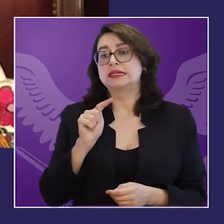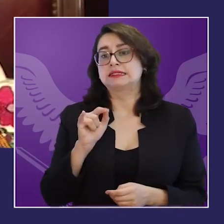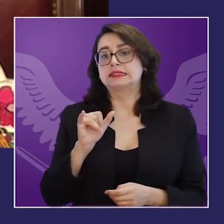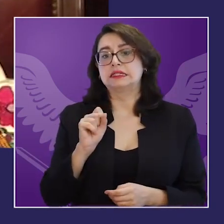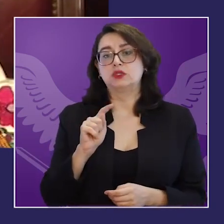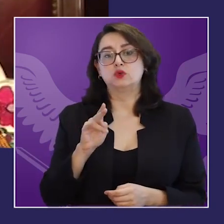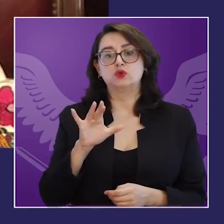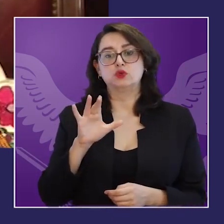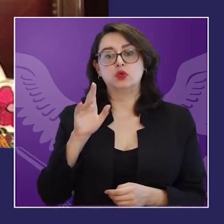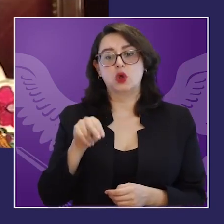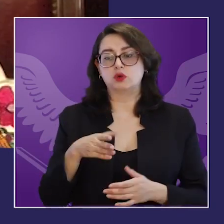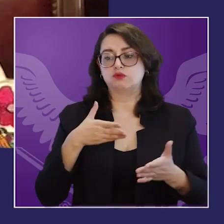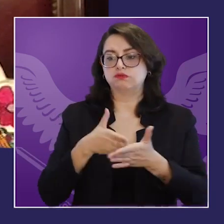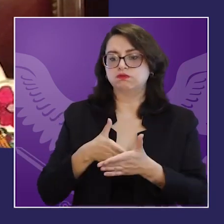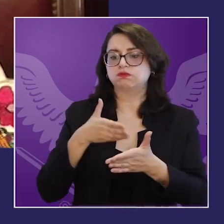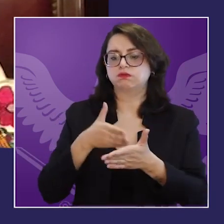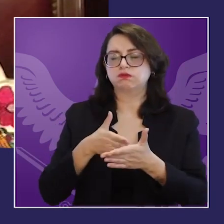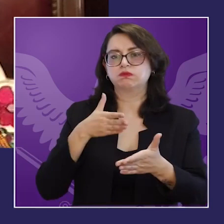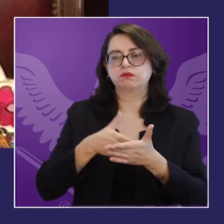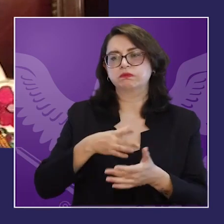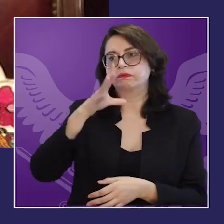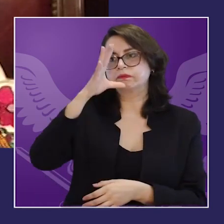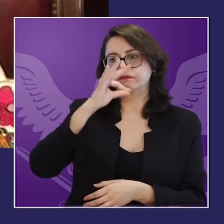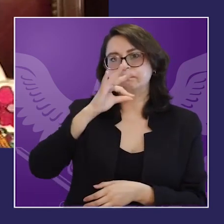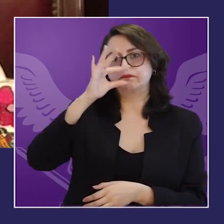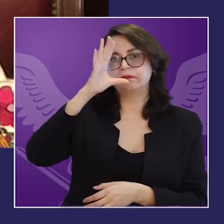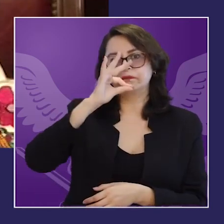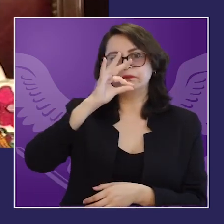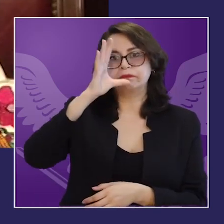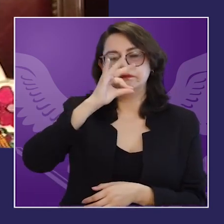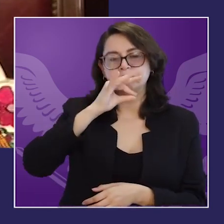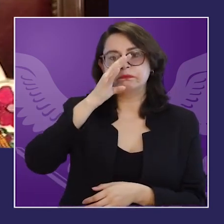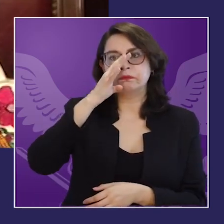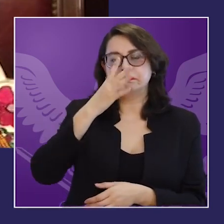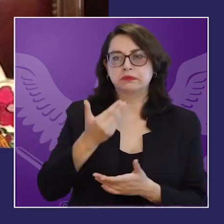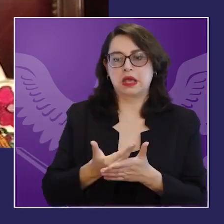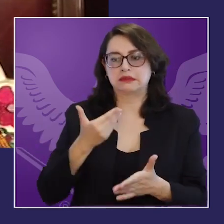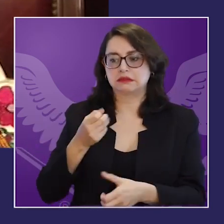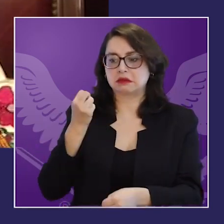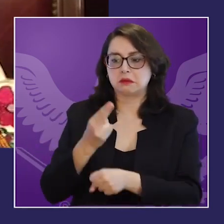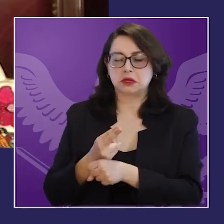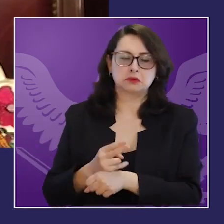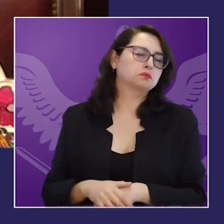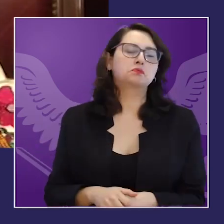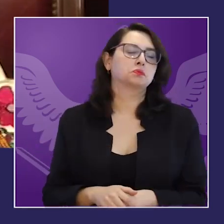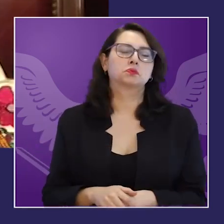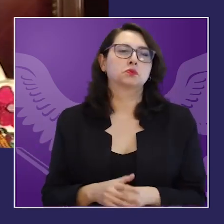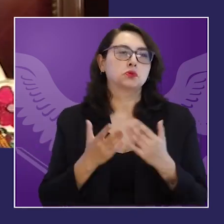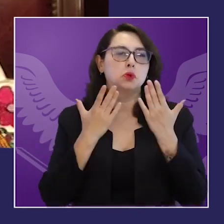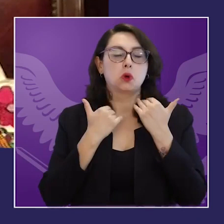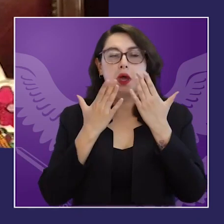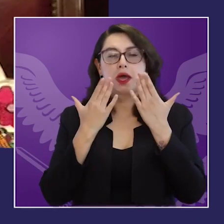es donde supone que la justicia llega a tiempo para restituir al estado anterior de las cosas, y no hemos encontrado